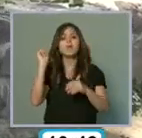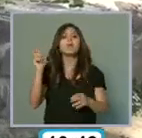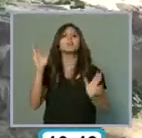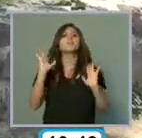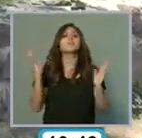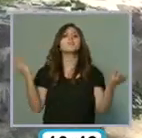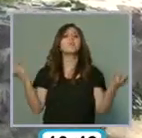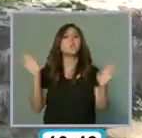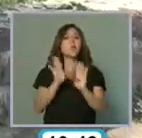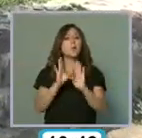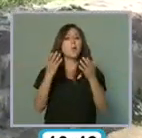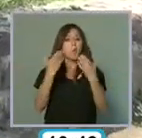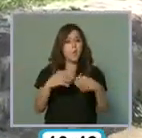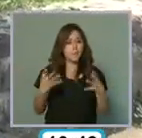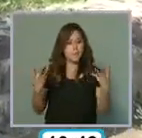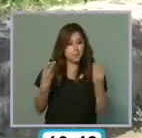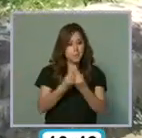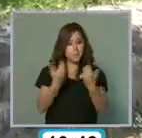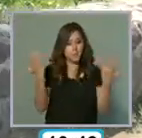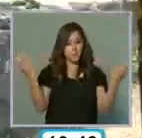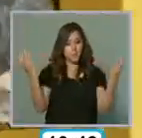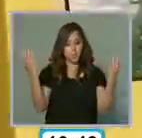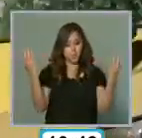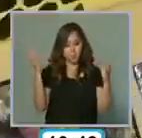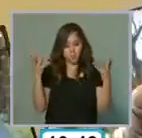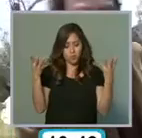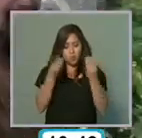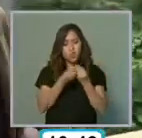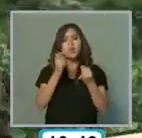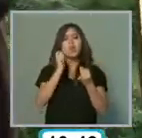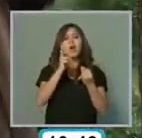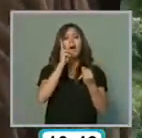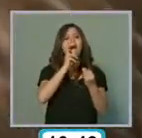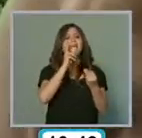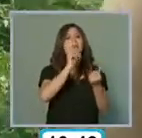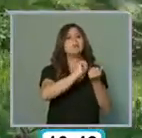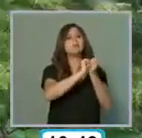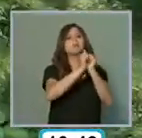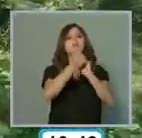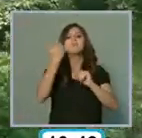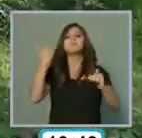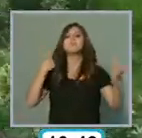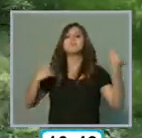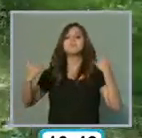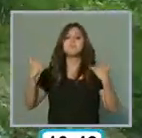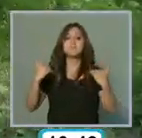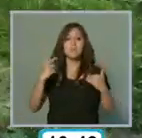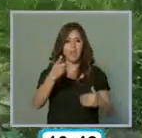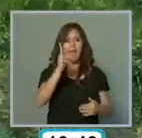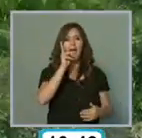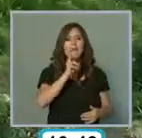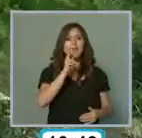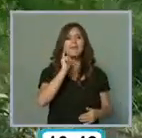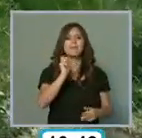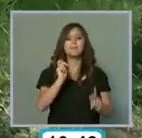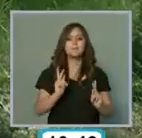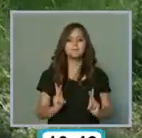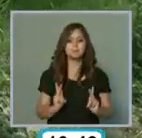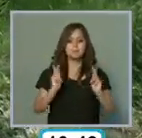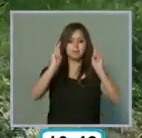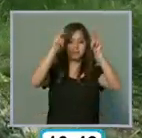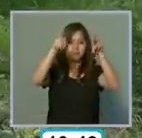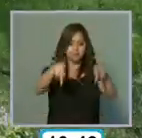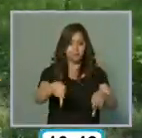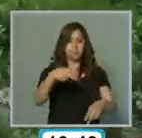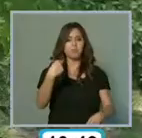obsequió. Vamos a recorrerlo, ¿no? Sí, cómo no. Y todavía tenemos que subir este puente. ¿El puente de qué? Este es el